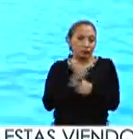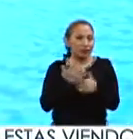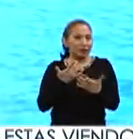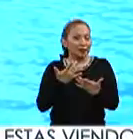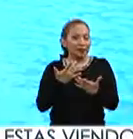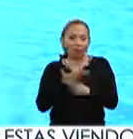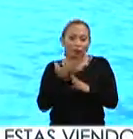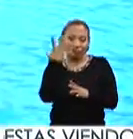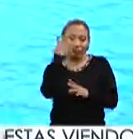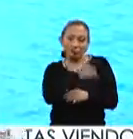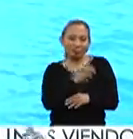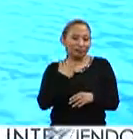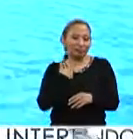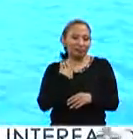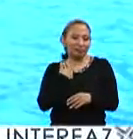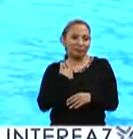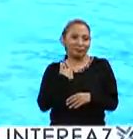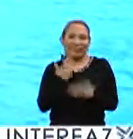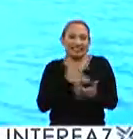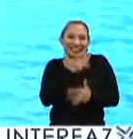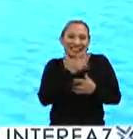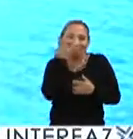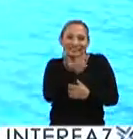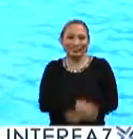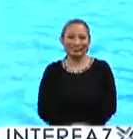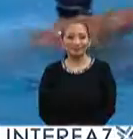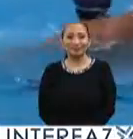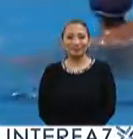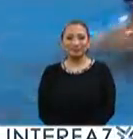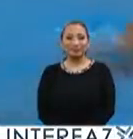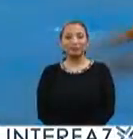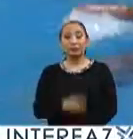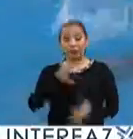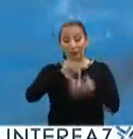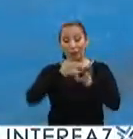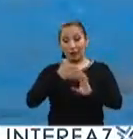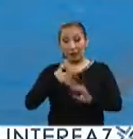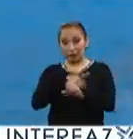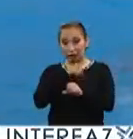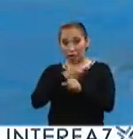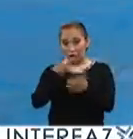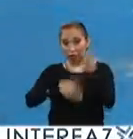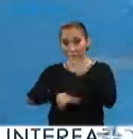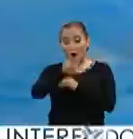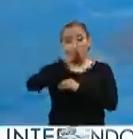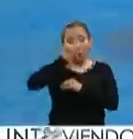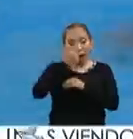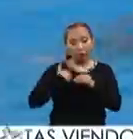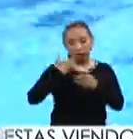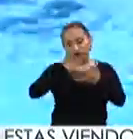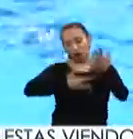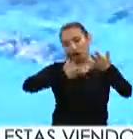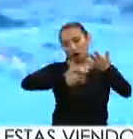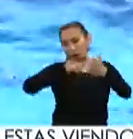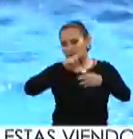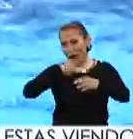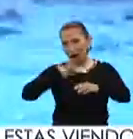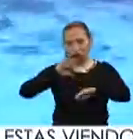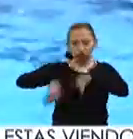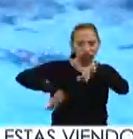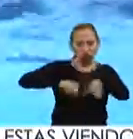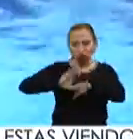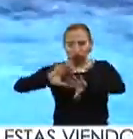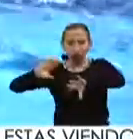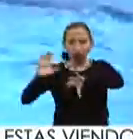sí, es muy bonito, a mí se siente muy bonito. En la Olimpiada Nacional 2018, la UNAM se ubicó como el 8º mejor en polo